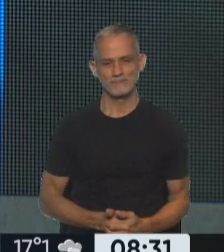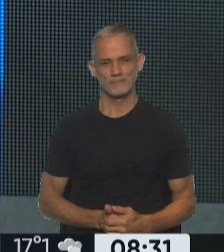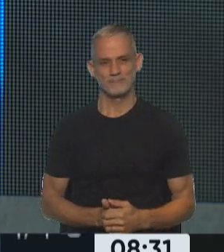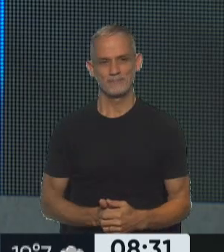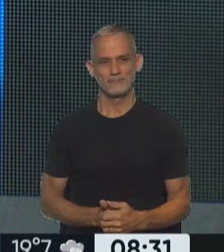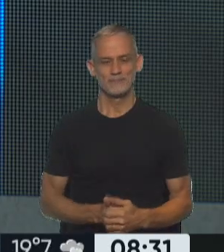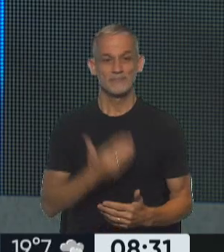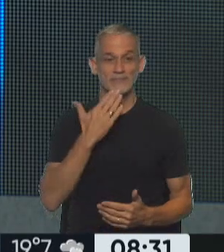gracias Verito